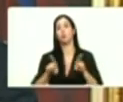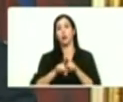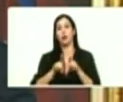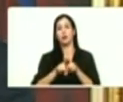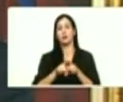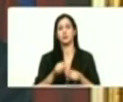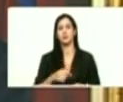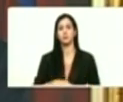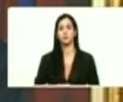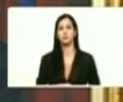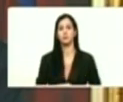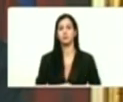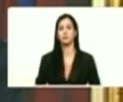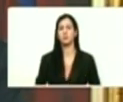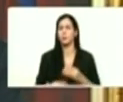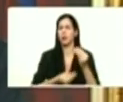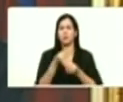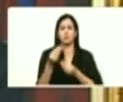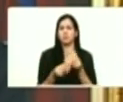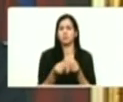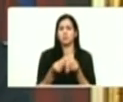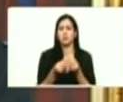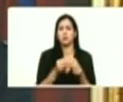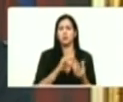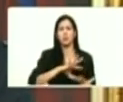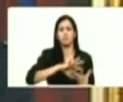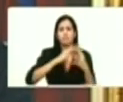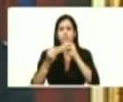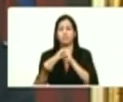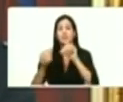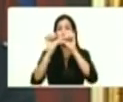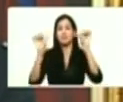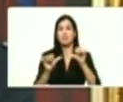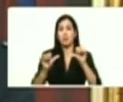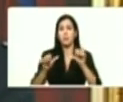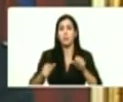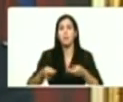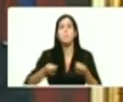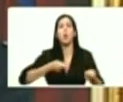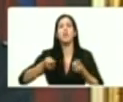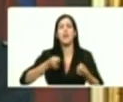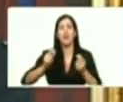vamos a hacer una reestructuración del sistema de bodeguero